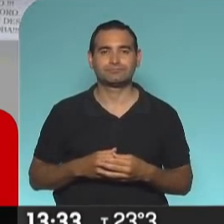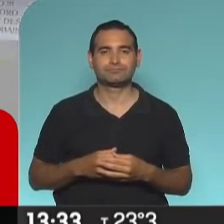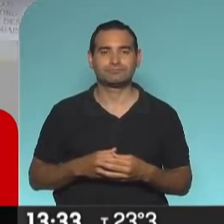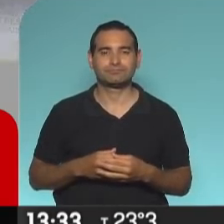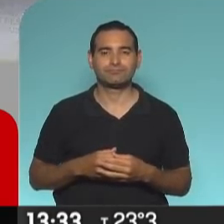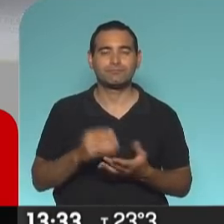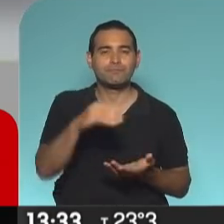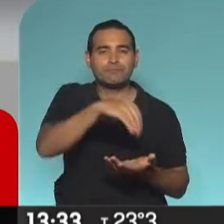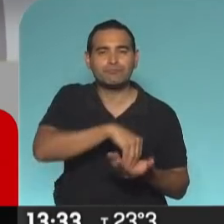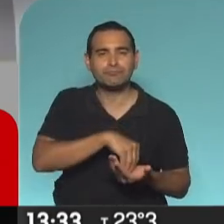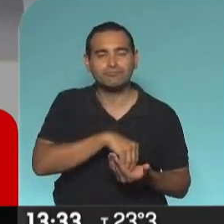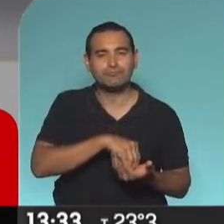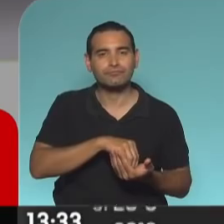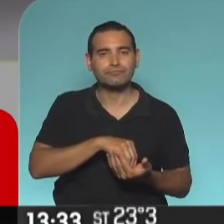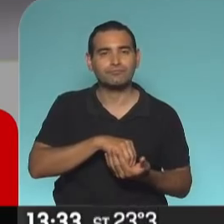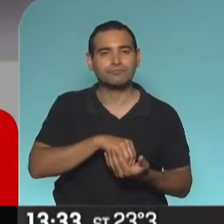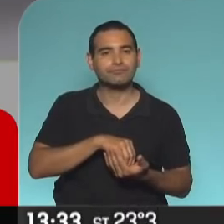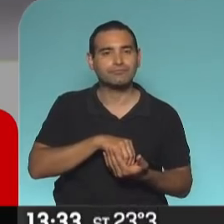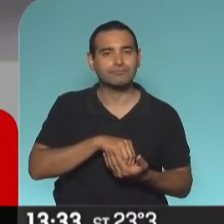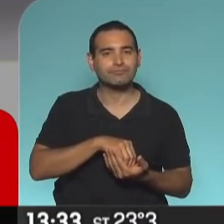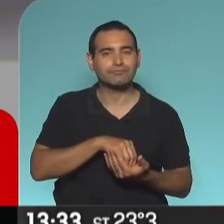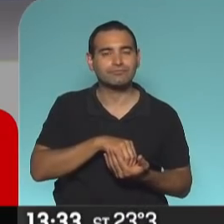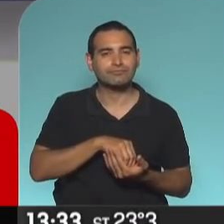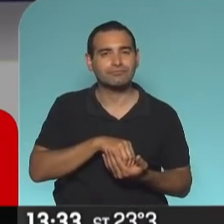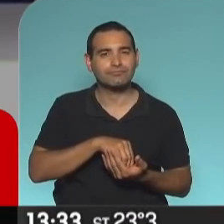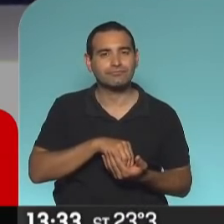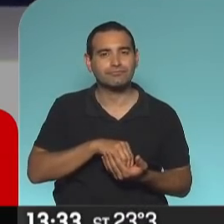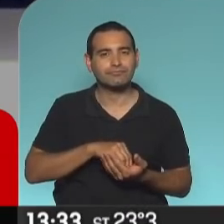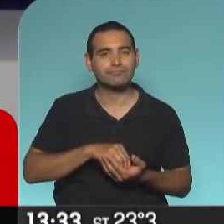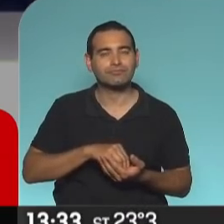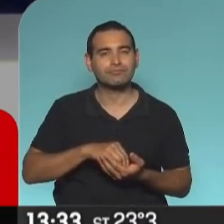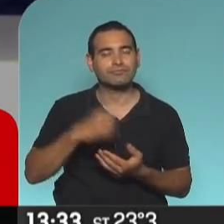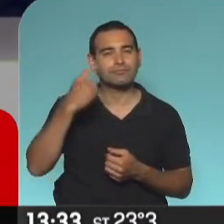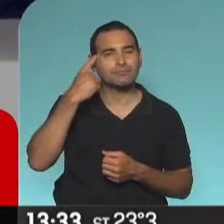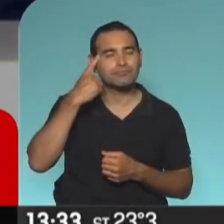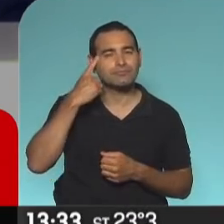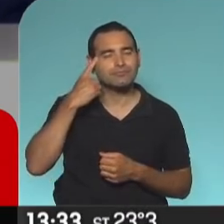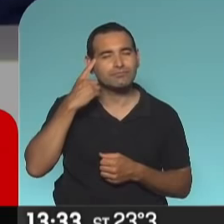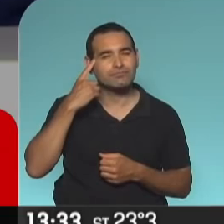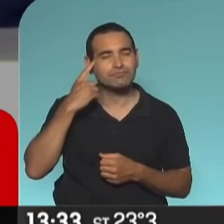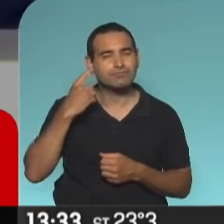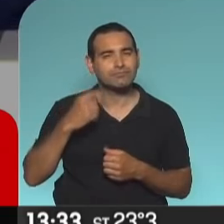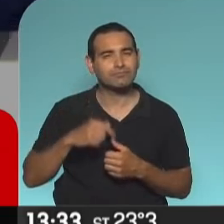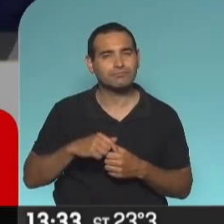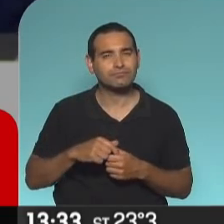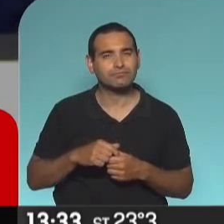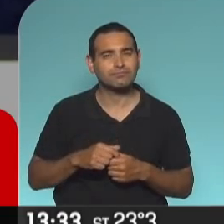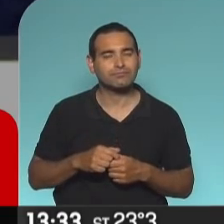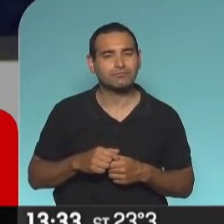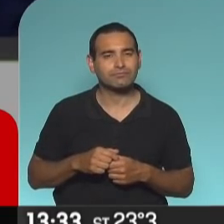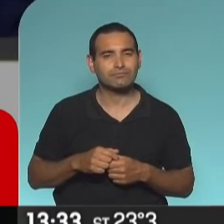Y además, me parece que en algún momento supo también perdonar,